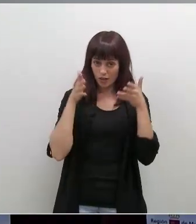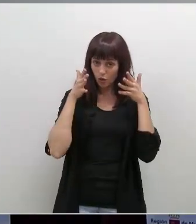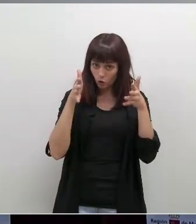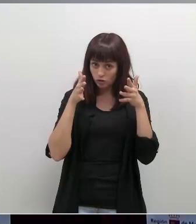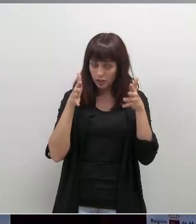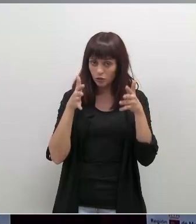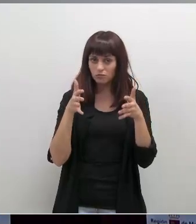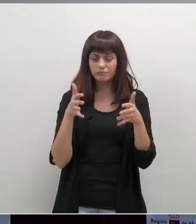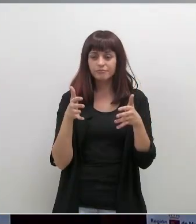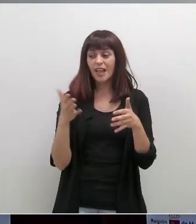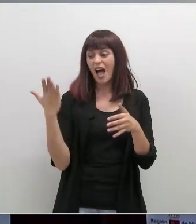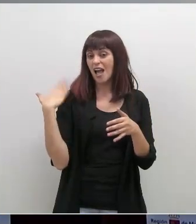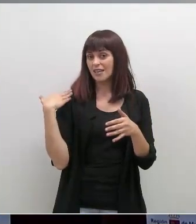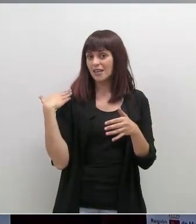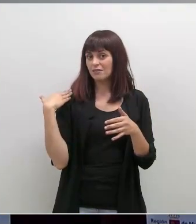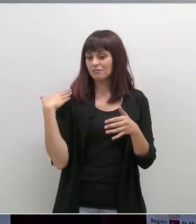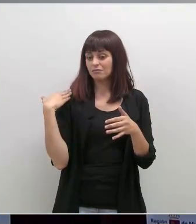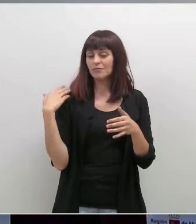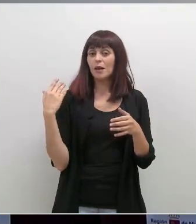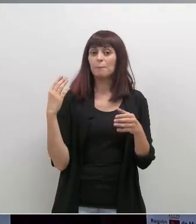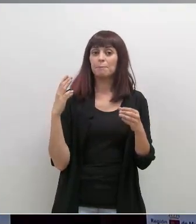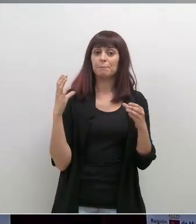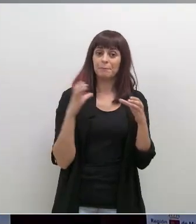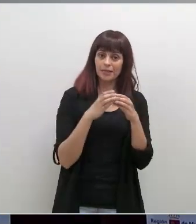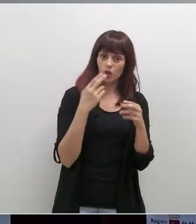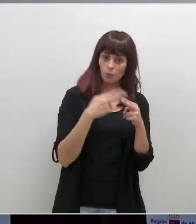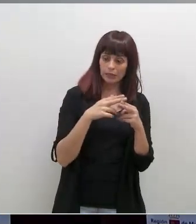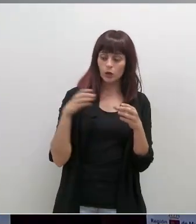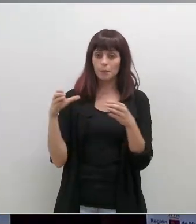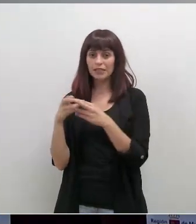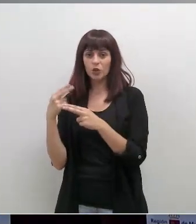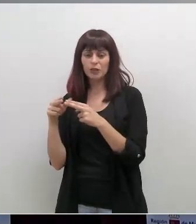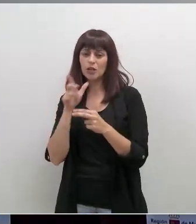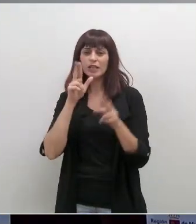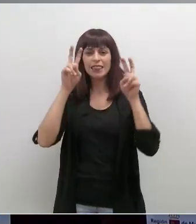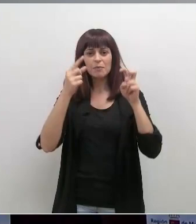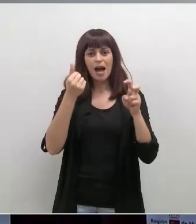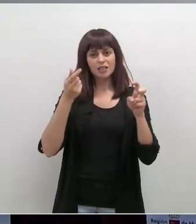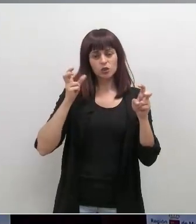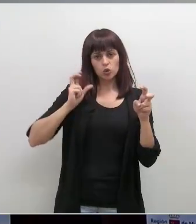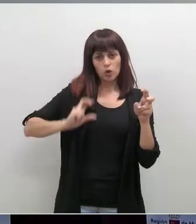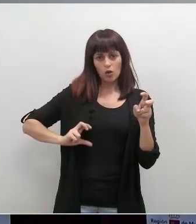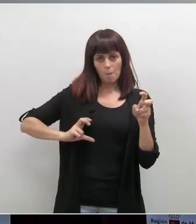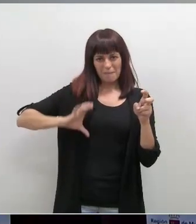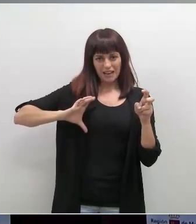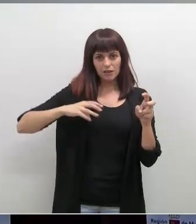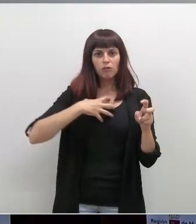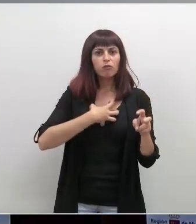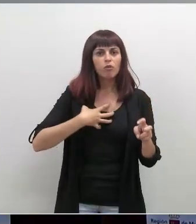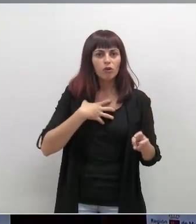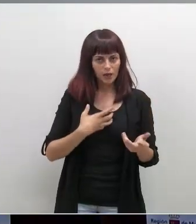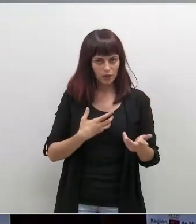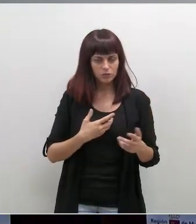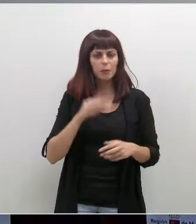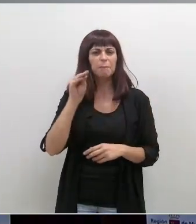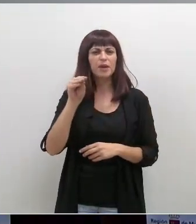el desacuerdo que hubo ayer entre los dos partidos que forman el Gobierno sobre la subida salarial a los funcionarios. Y también preguntar por qué